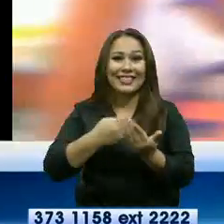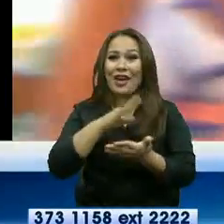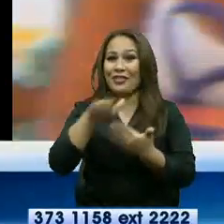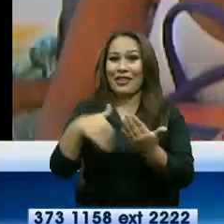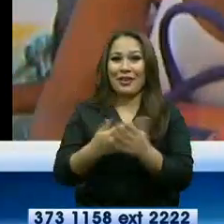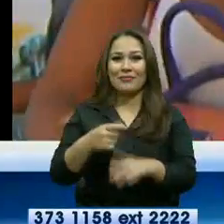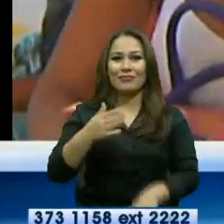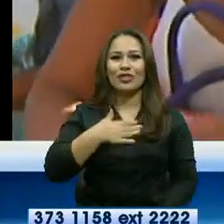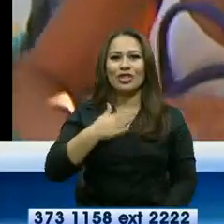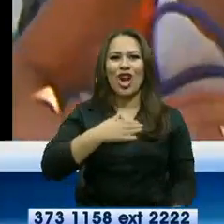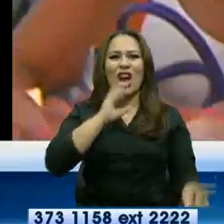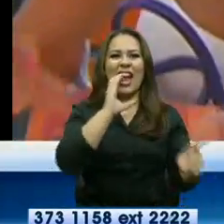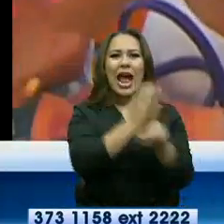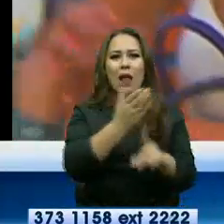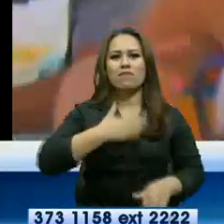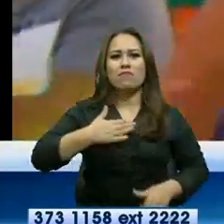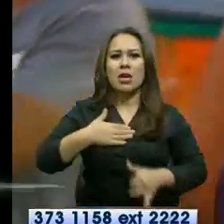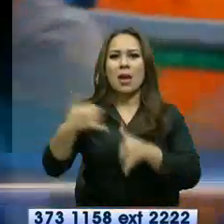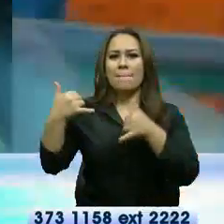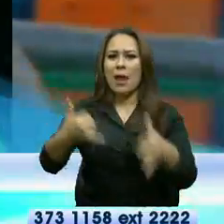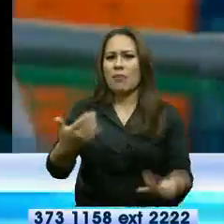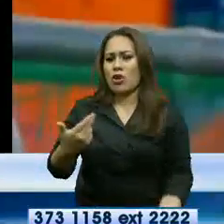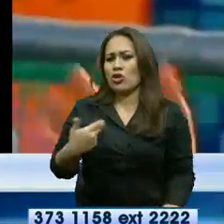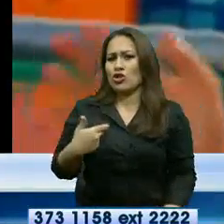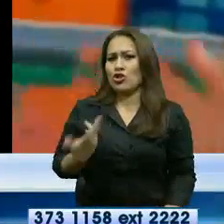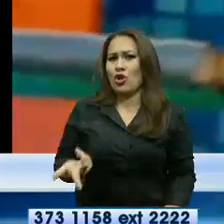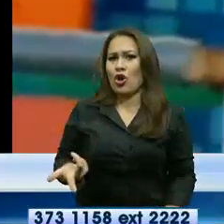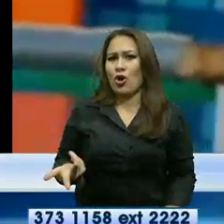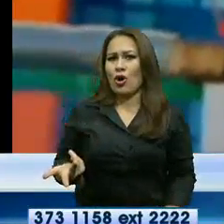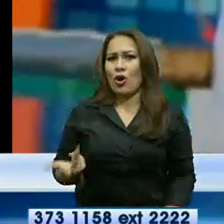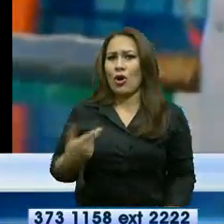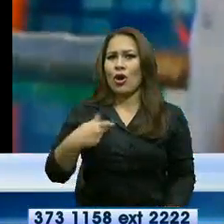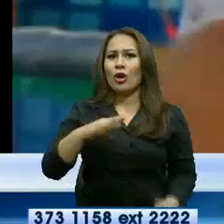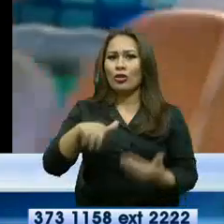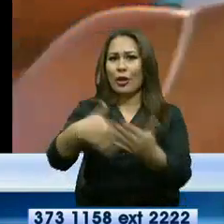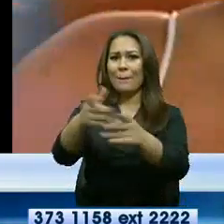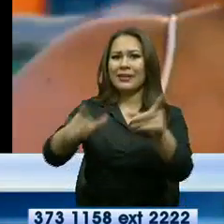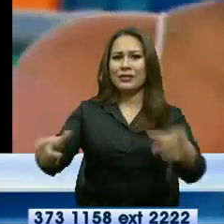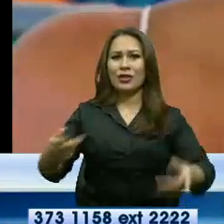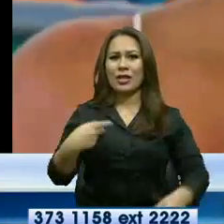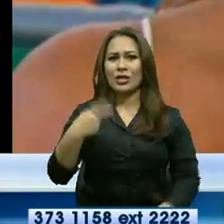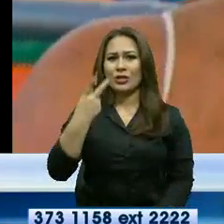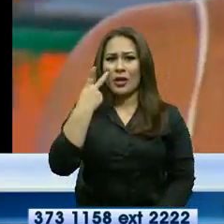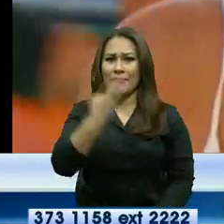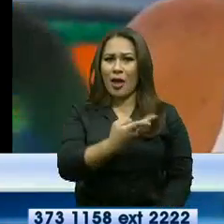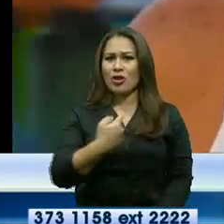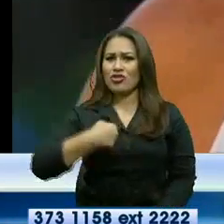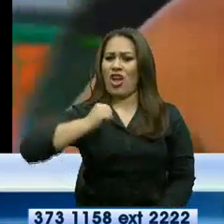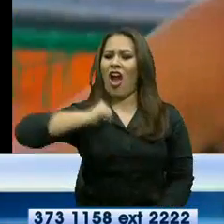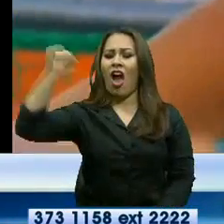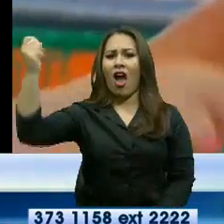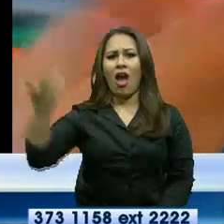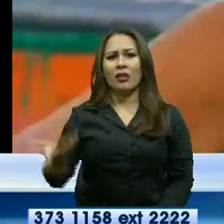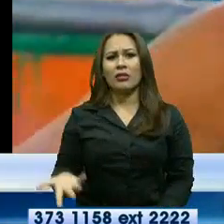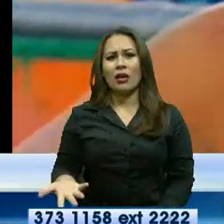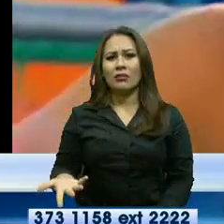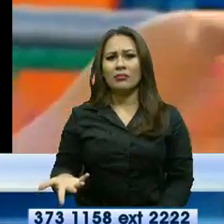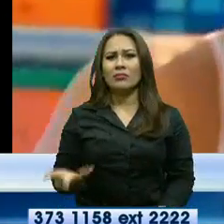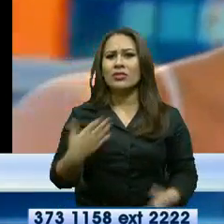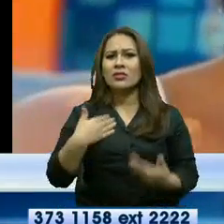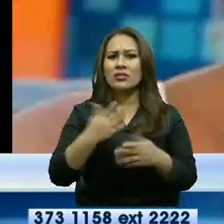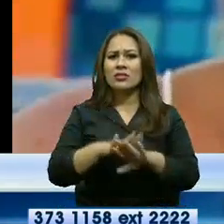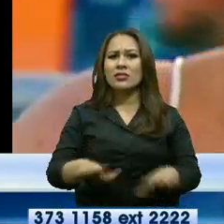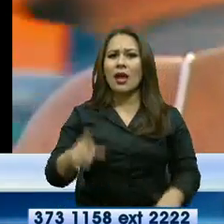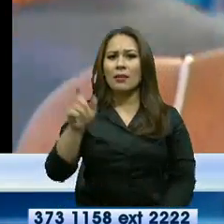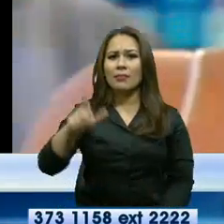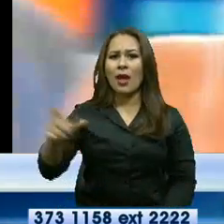Yo tengo que ir a reclamar mi premio Consuelo porque yo les hice de pared a todos ellos. ¡Incluso la ganadora! Yo ya tenía armada mi torre, pero el